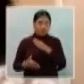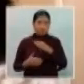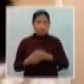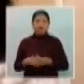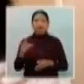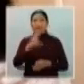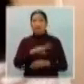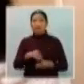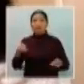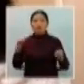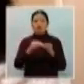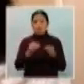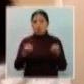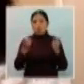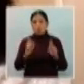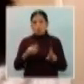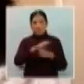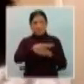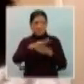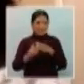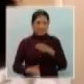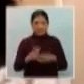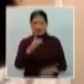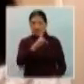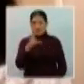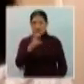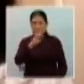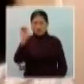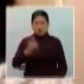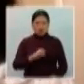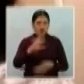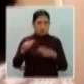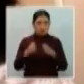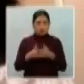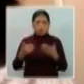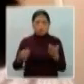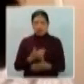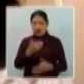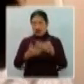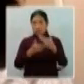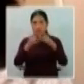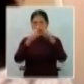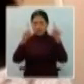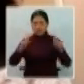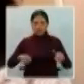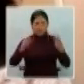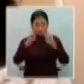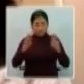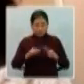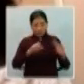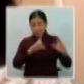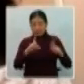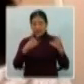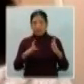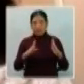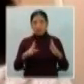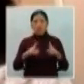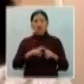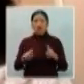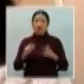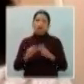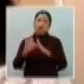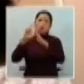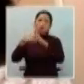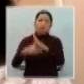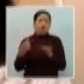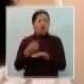Y el culminar al 100% la actualización cartográfica ¿a qué da pie? ¿Cuáles son los próximos pasos a